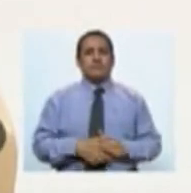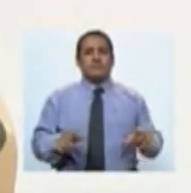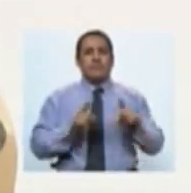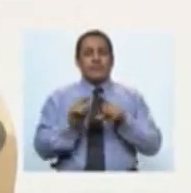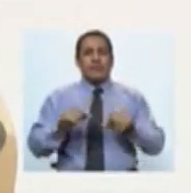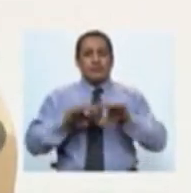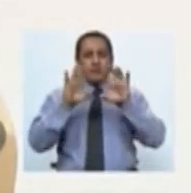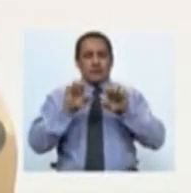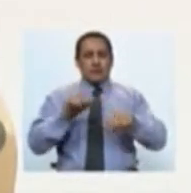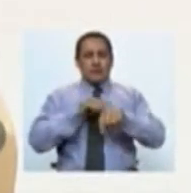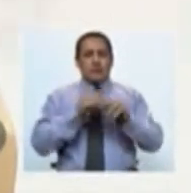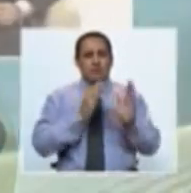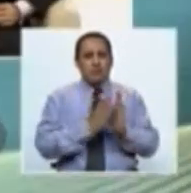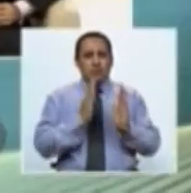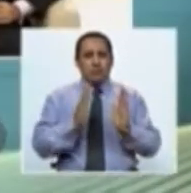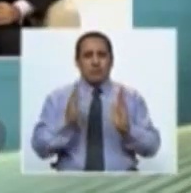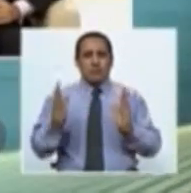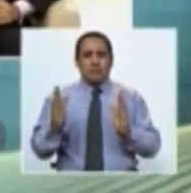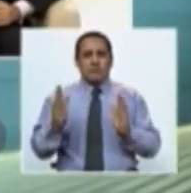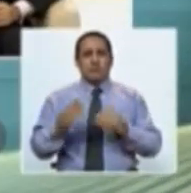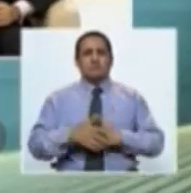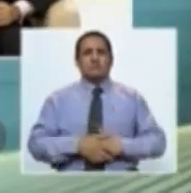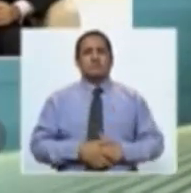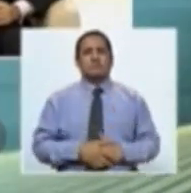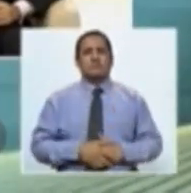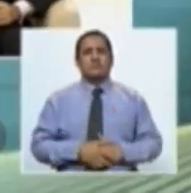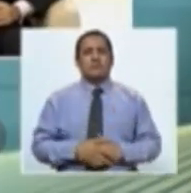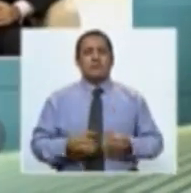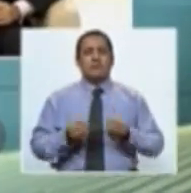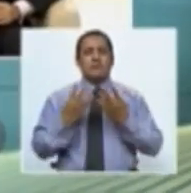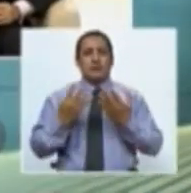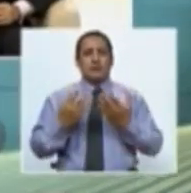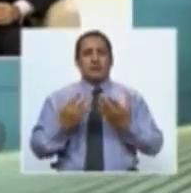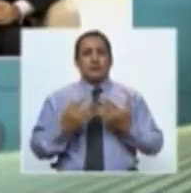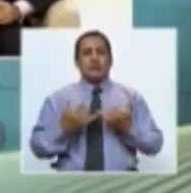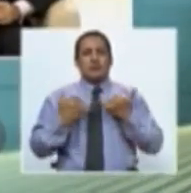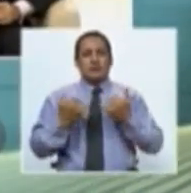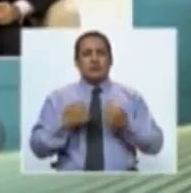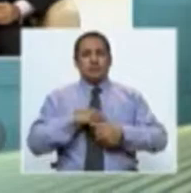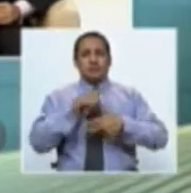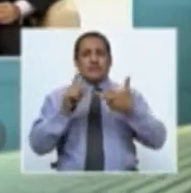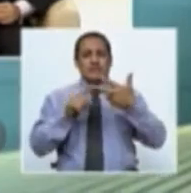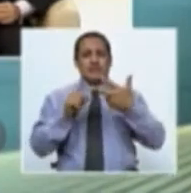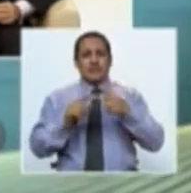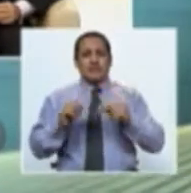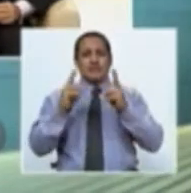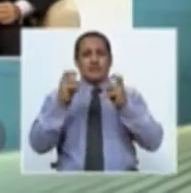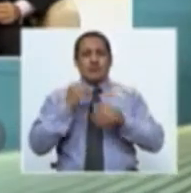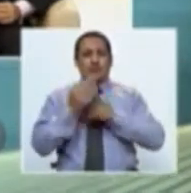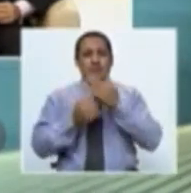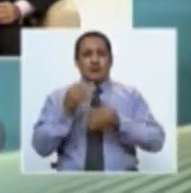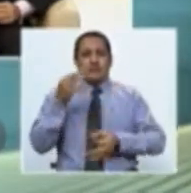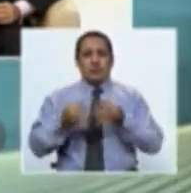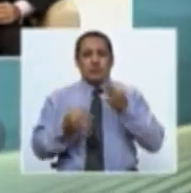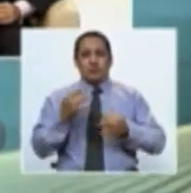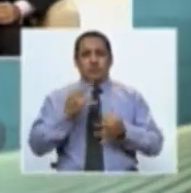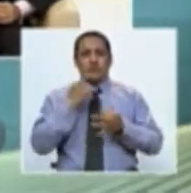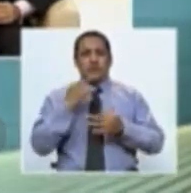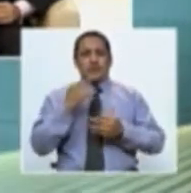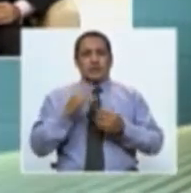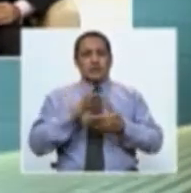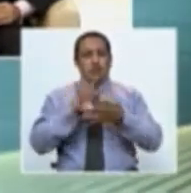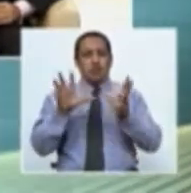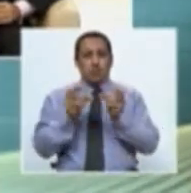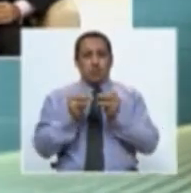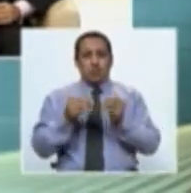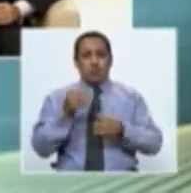¿Las evaluaciones estas periódicas? Periódicas, las evaluaciones periódicas. De acuerdo. Y el tercer tema que desarrolla la sentencia vinculado con la